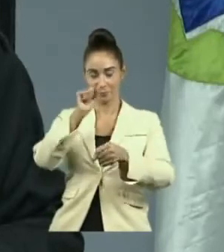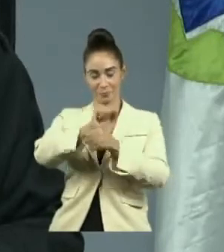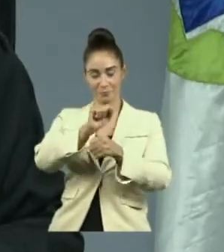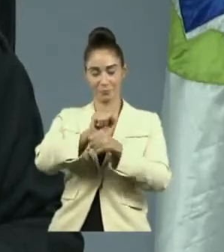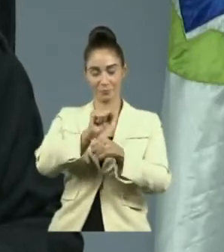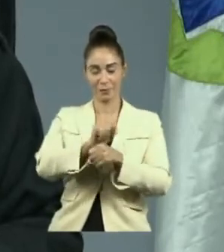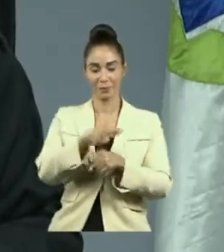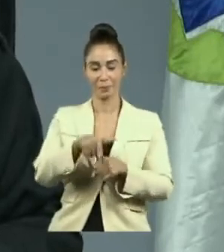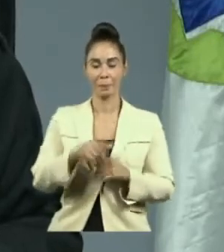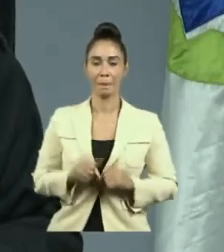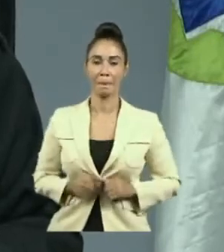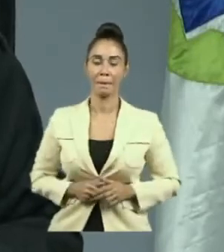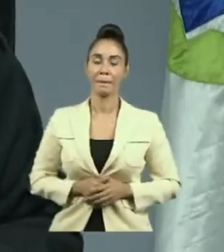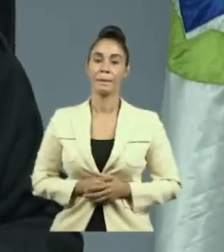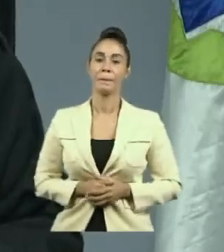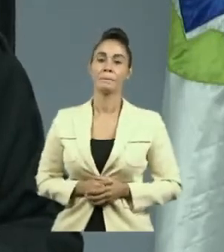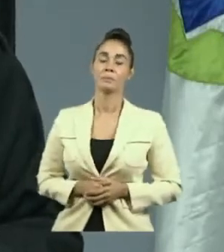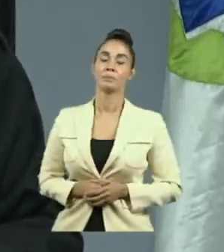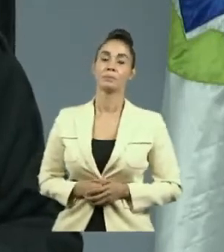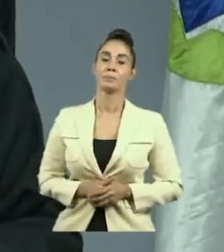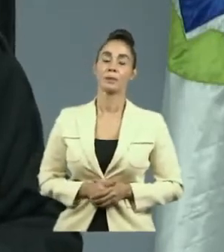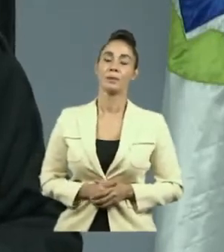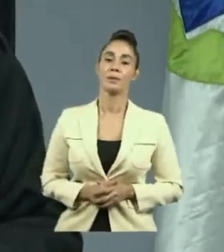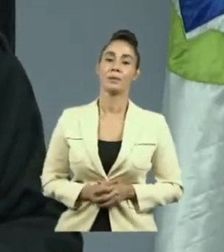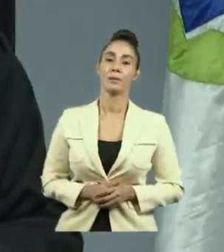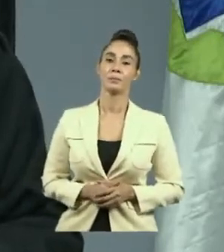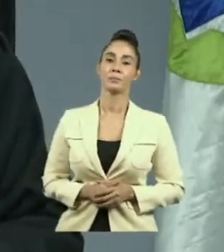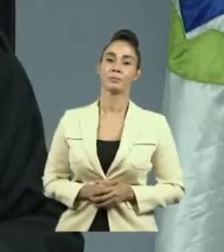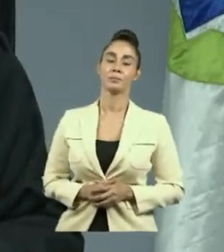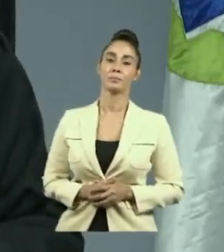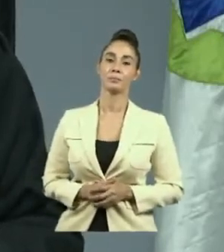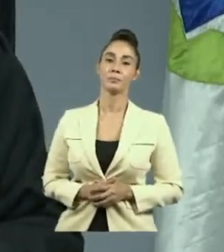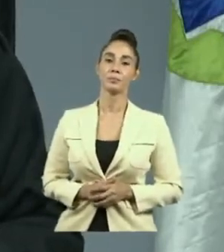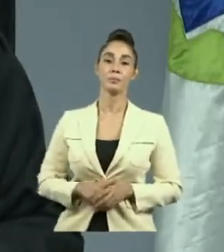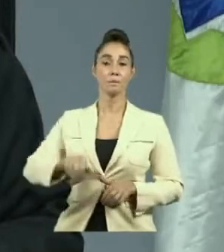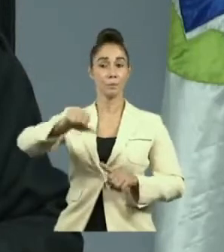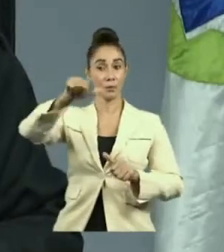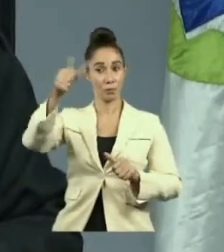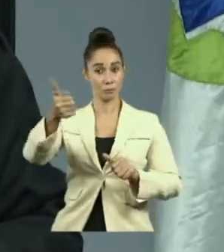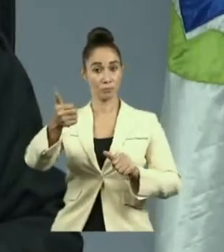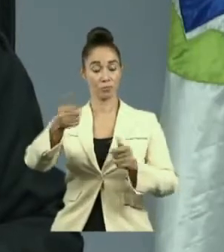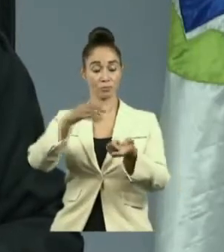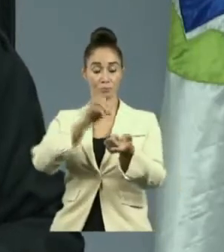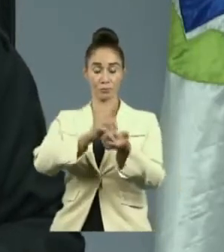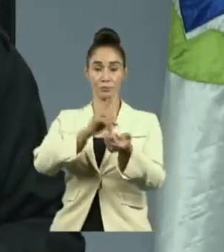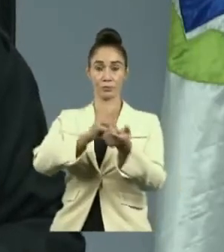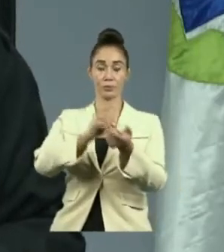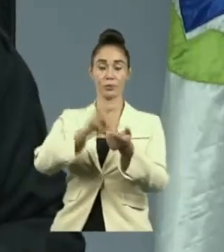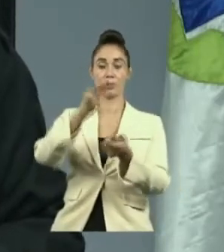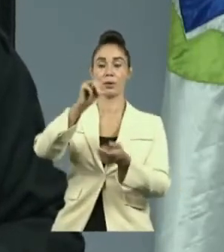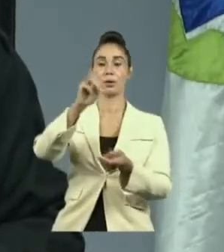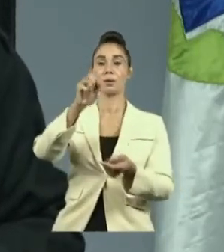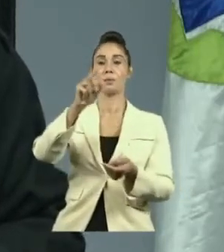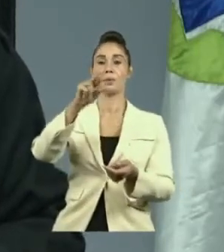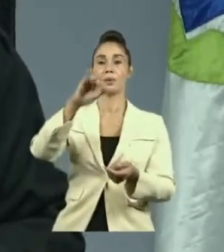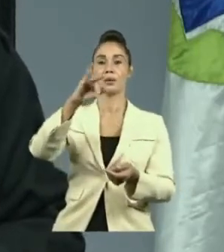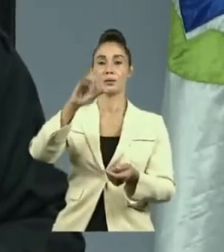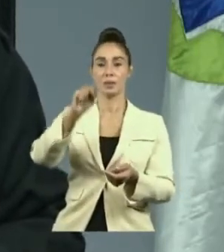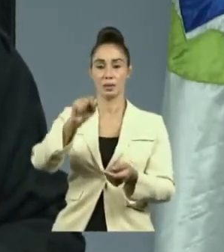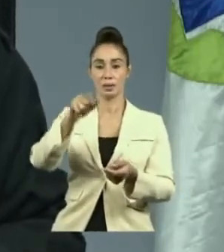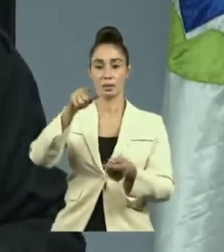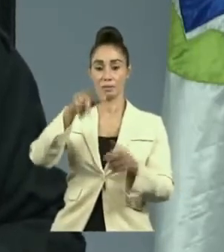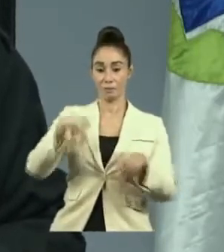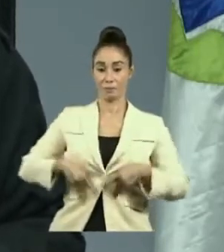que se realizan igualmente al doctor morissette y de provincia duarte